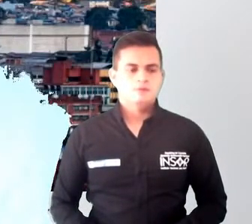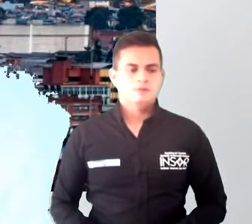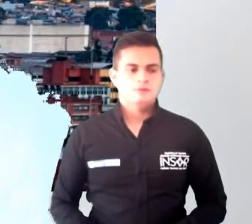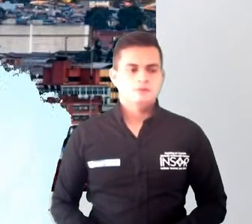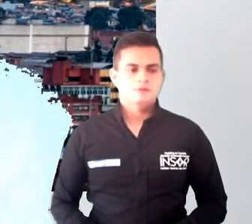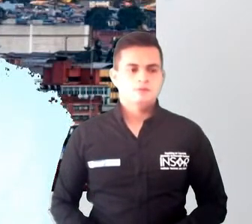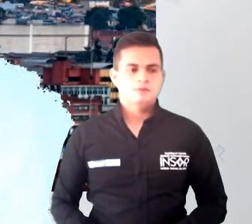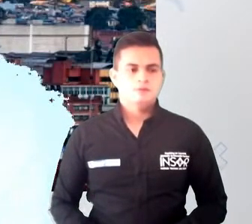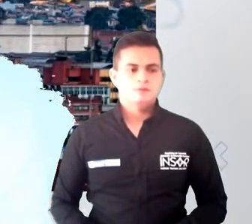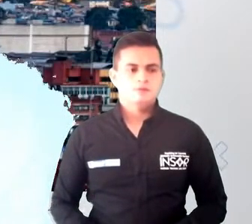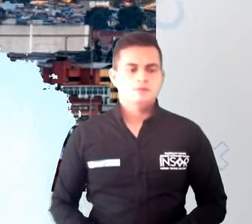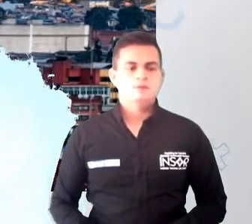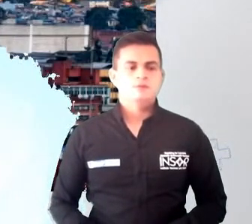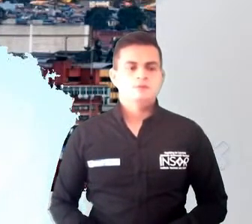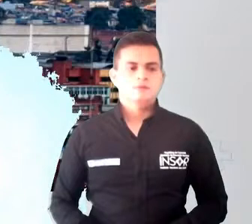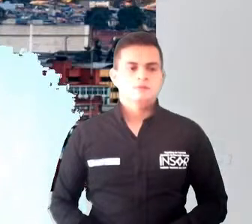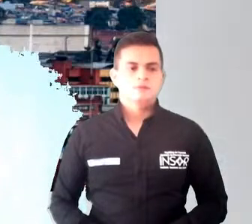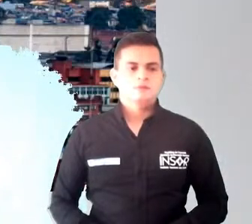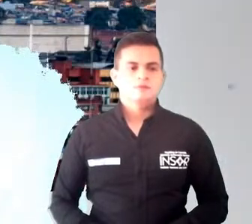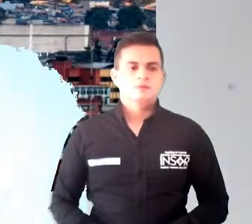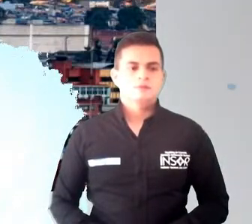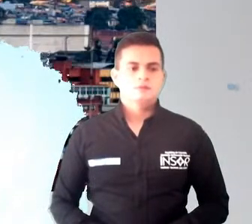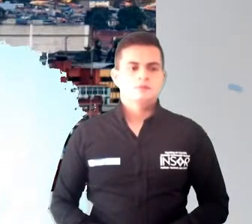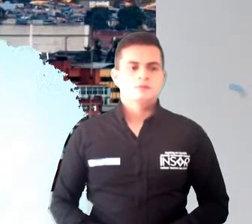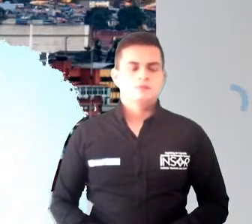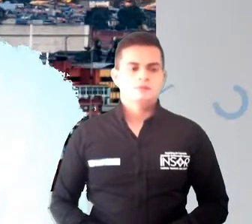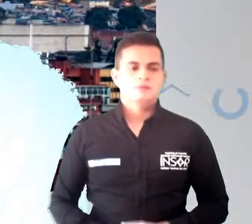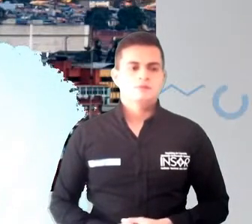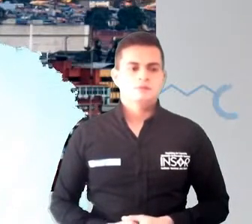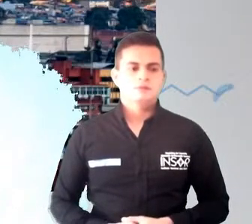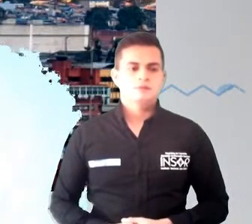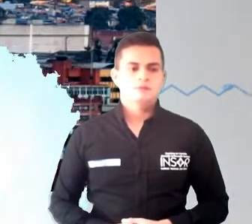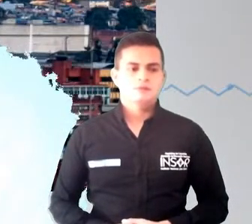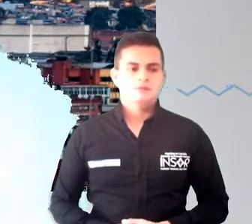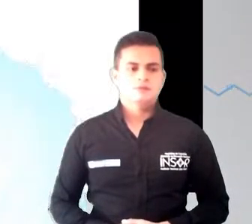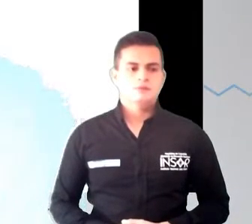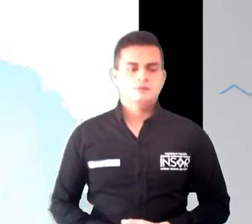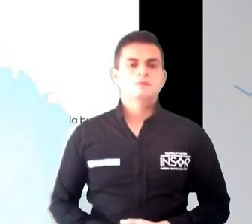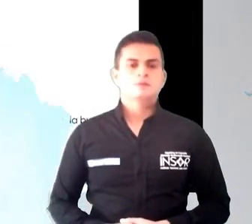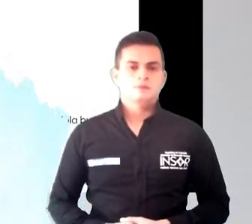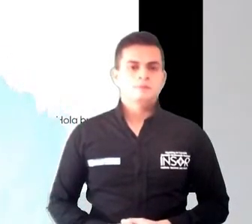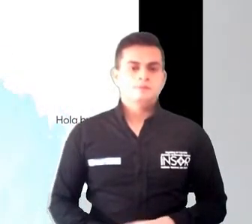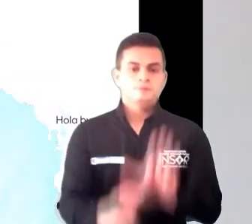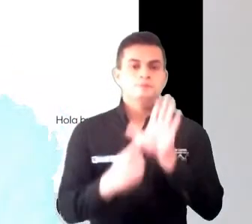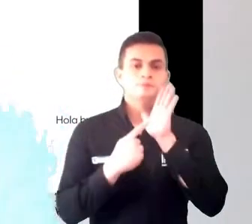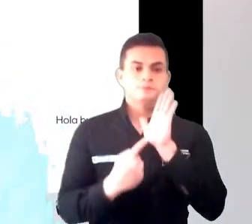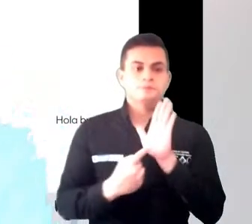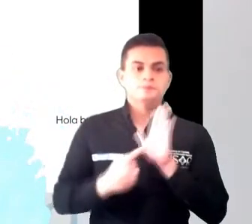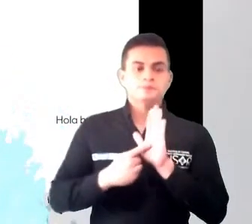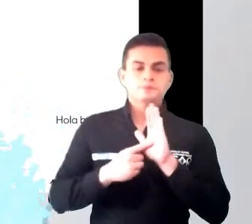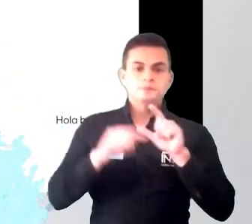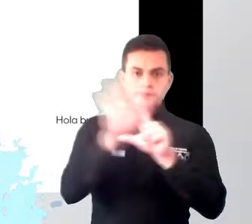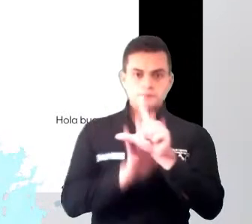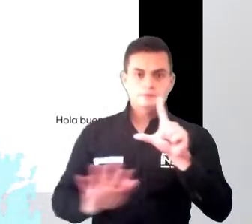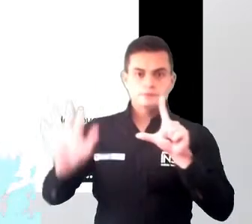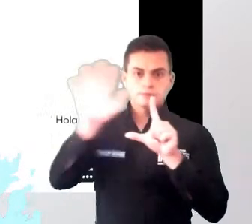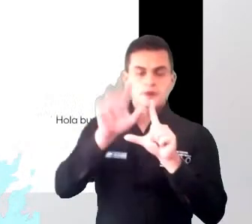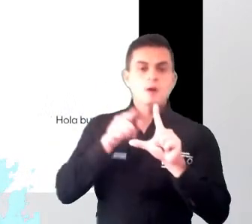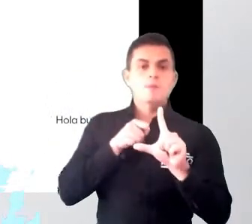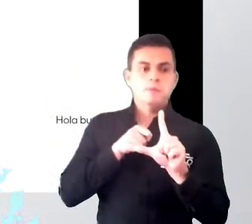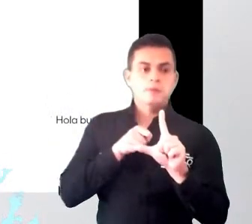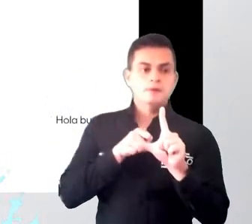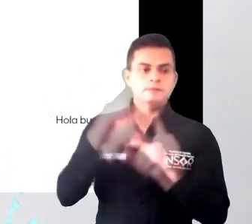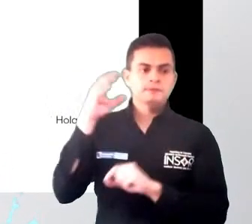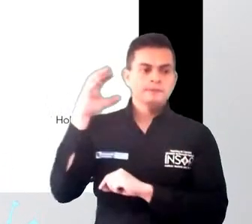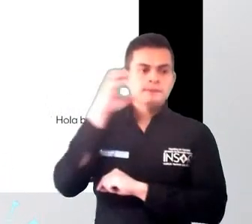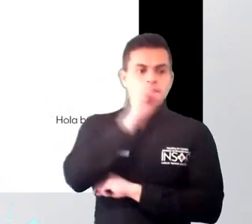Si podemos mostrar mi pantalla, ustedes verán que lo que estamos viendo es una